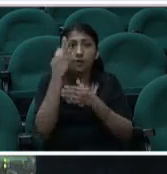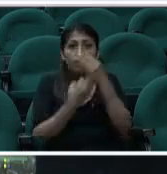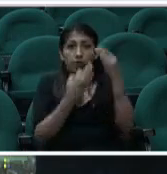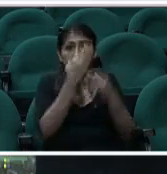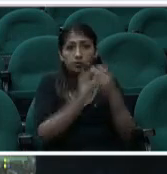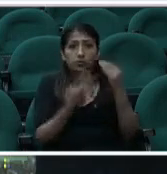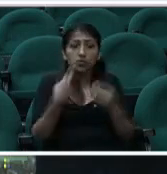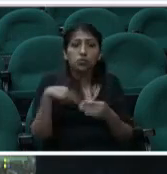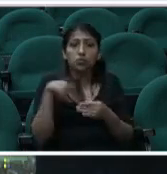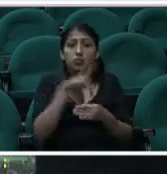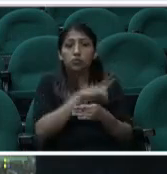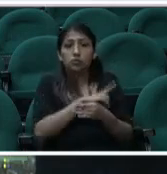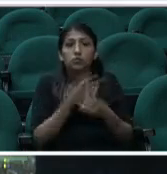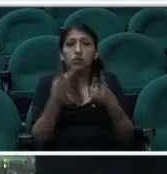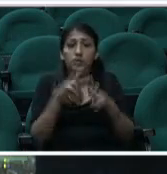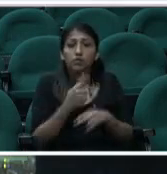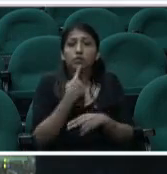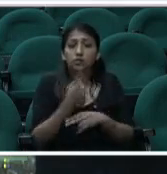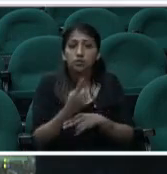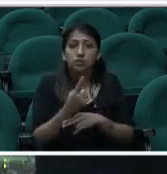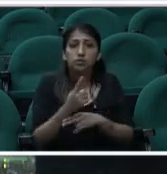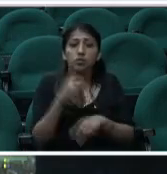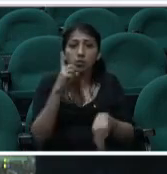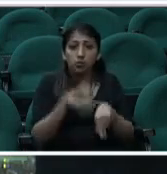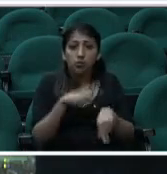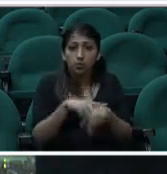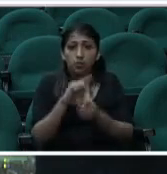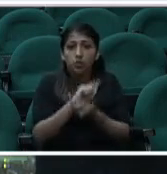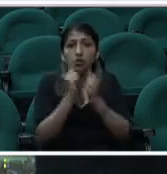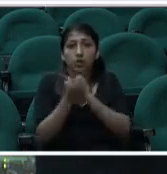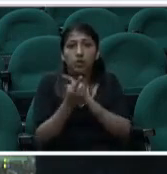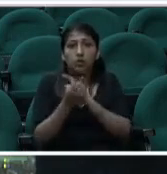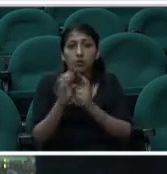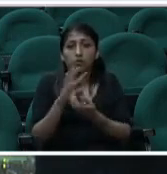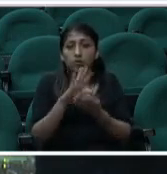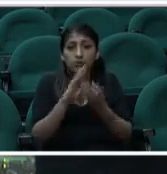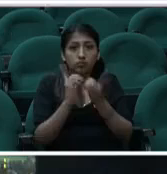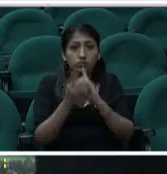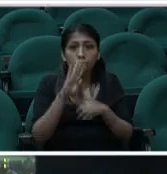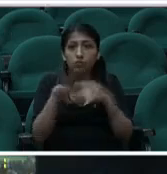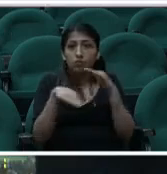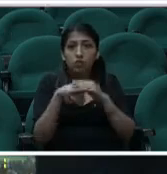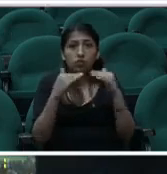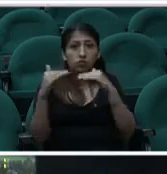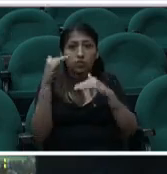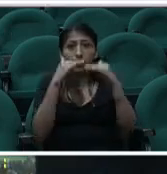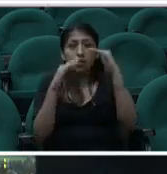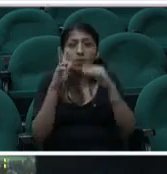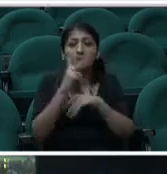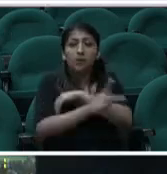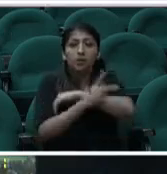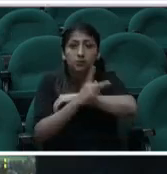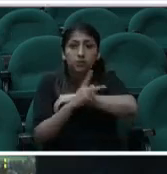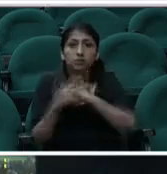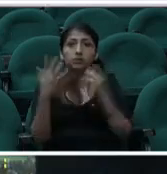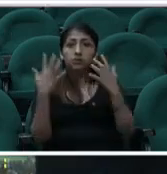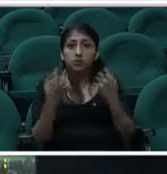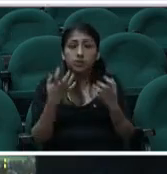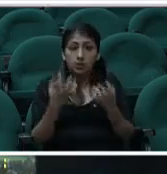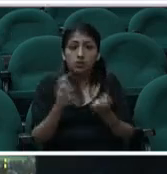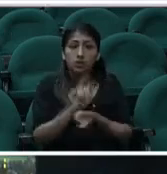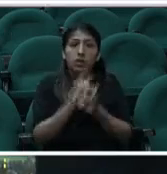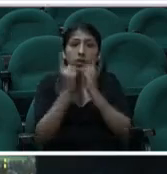que están atrás nuestro pero también decimos es el momento del cambio y la transformación en todo nivel pastaza requiere